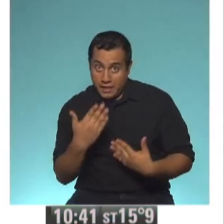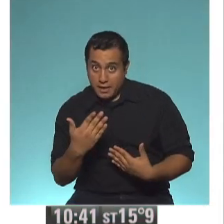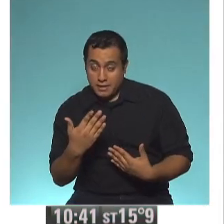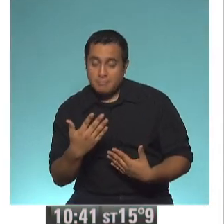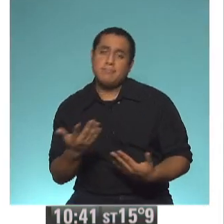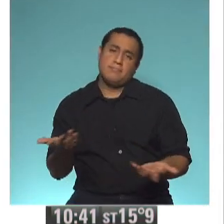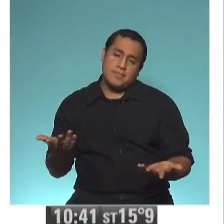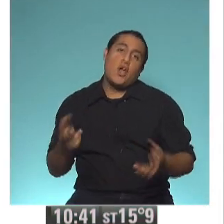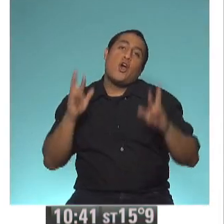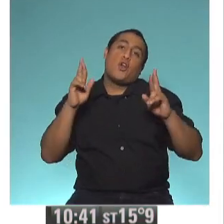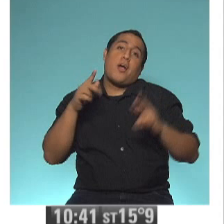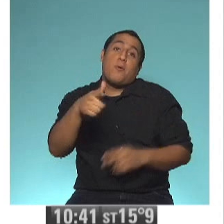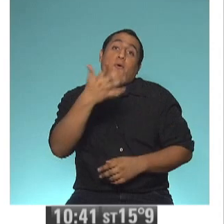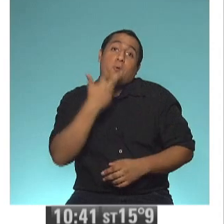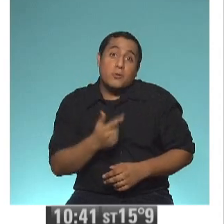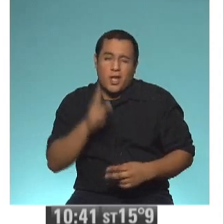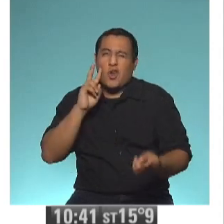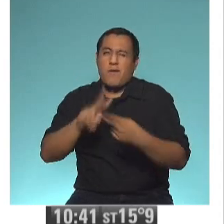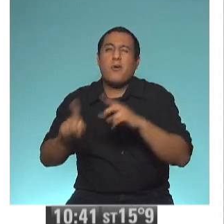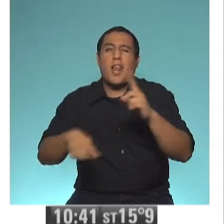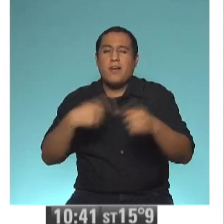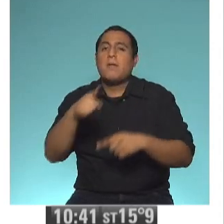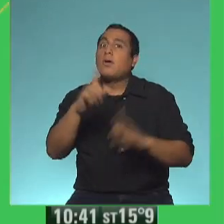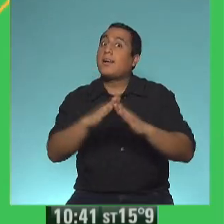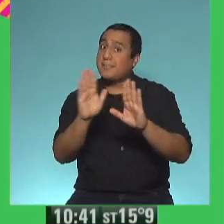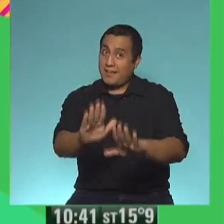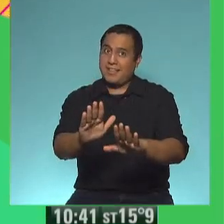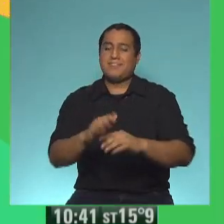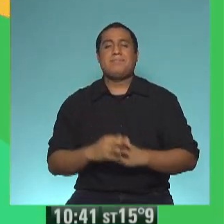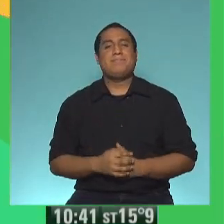bueno espero que les haya gustado nos vemos la próxima y quédate en casa